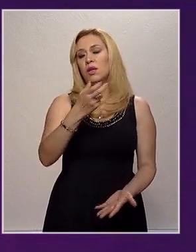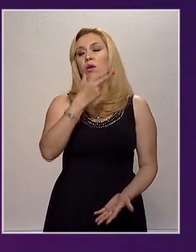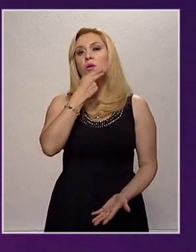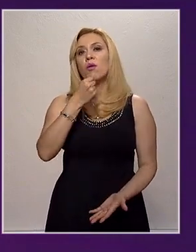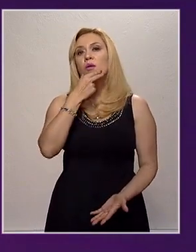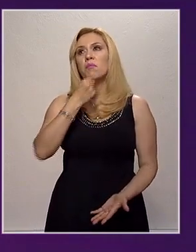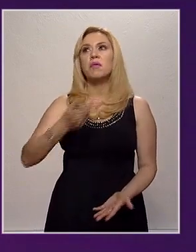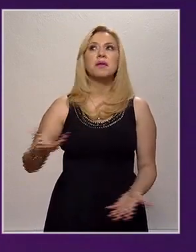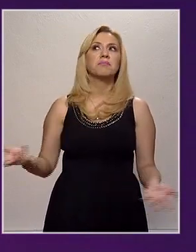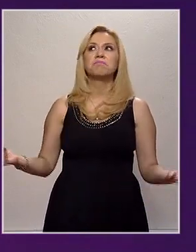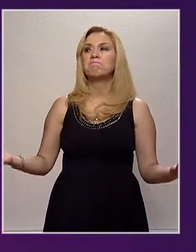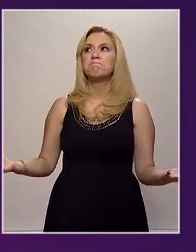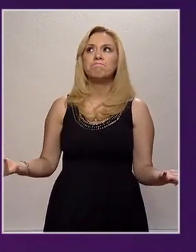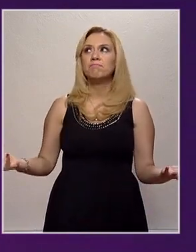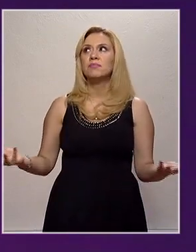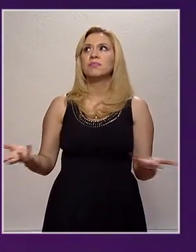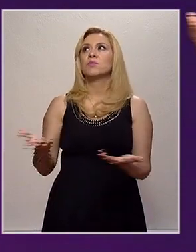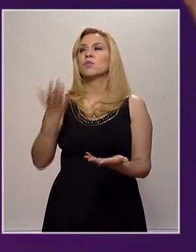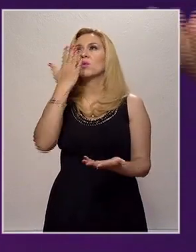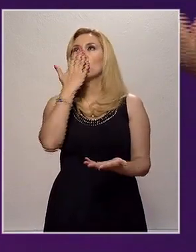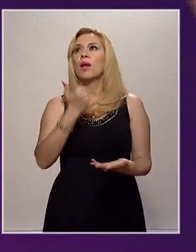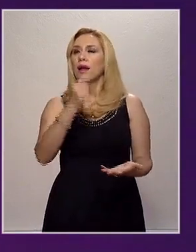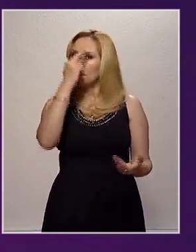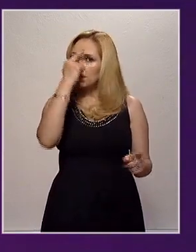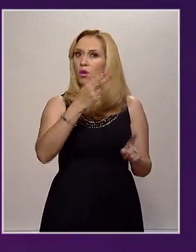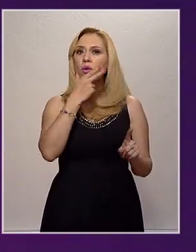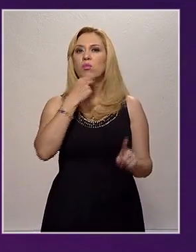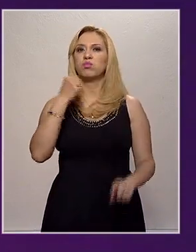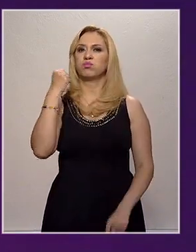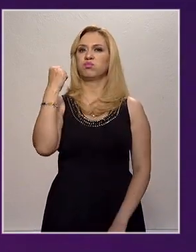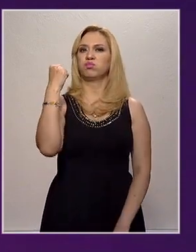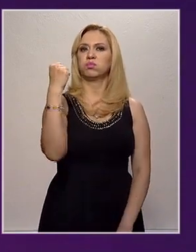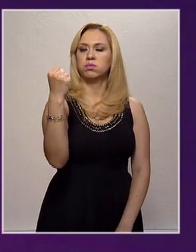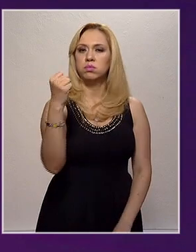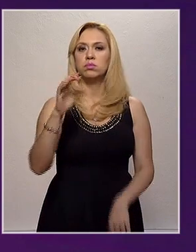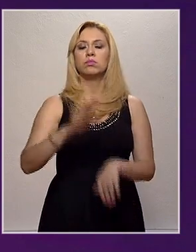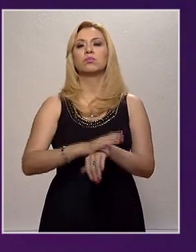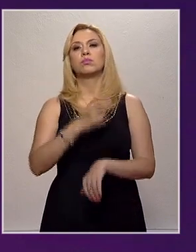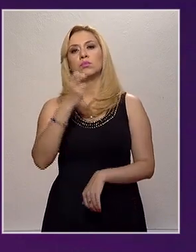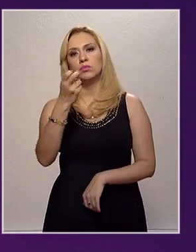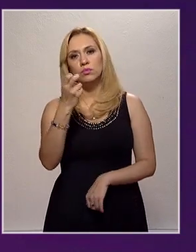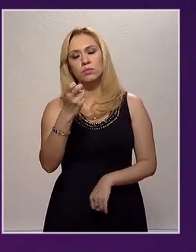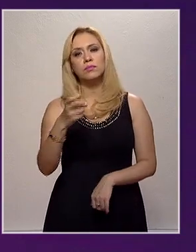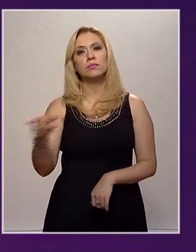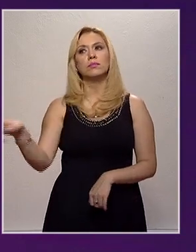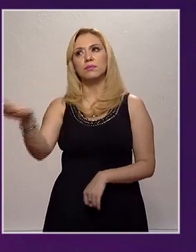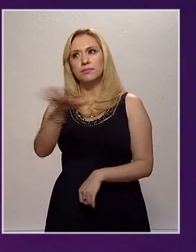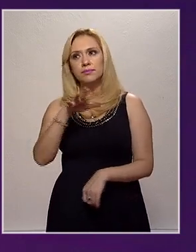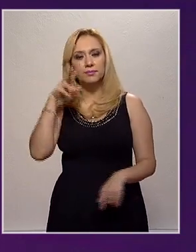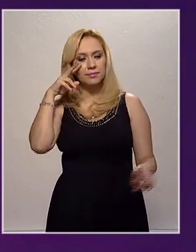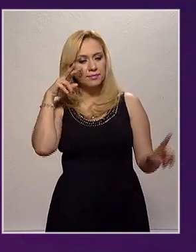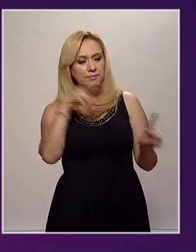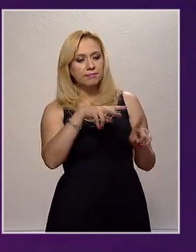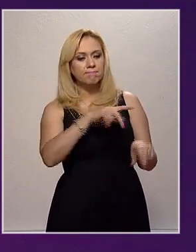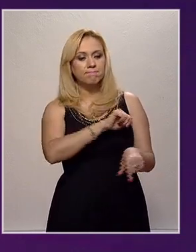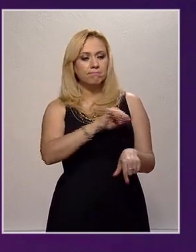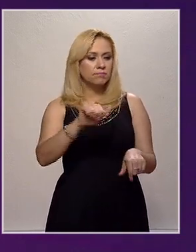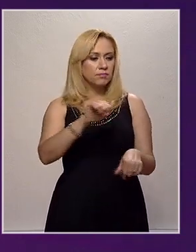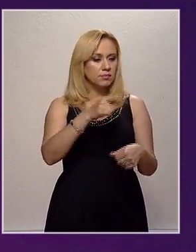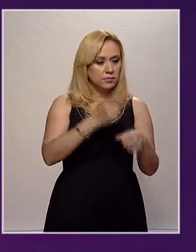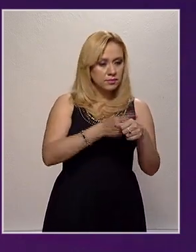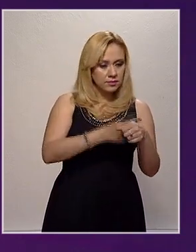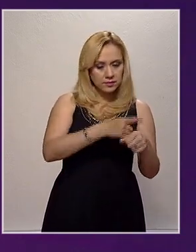esta visión sexista y patriarcal. Y entonces hay una conjunción tanto de esa visión de los pacientes